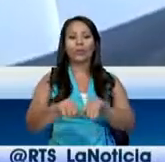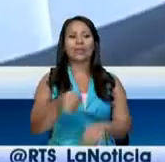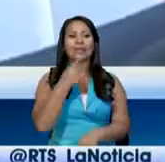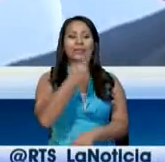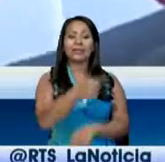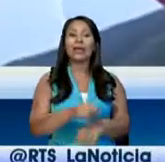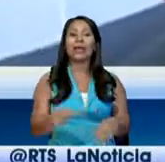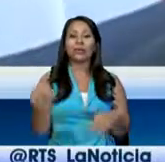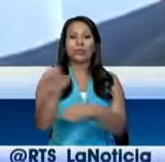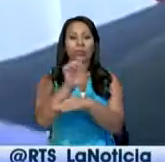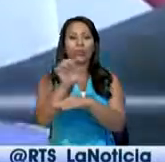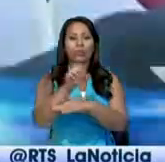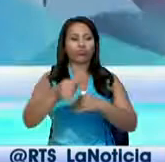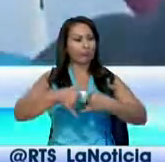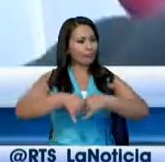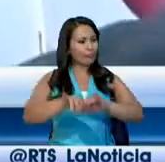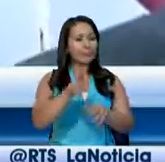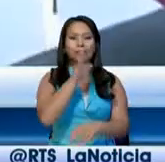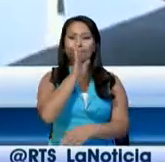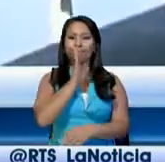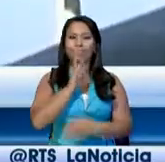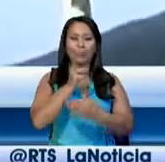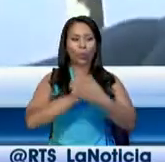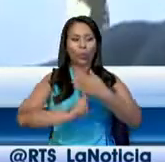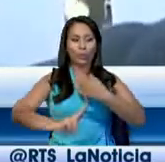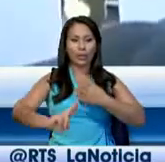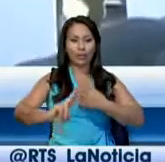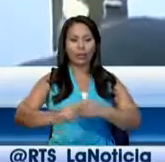seguir con mucha humildad,